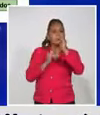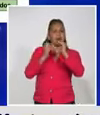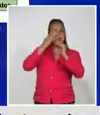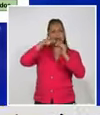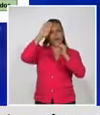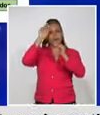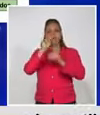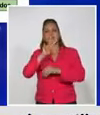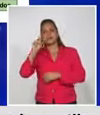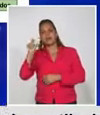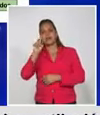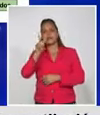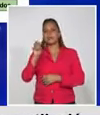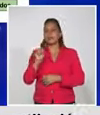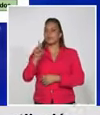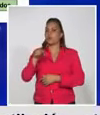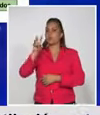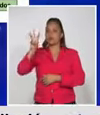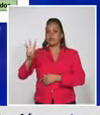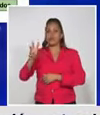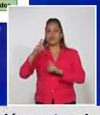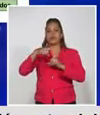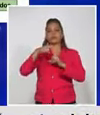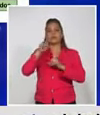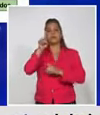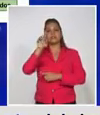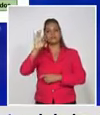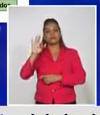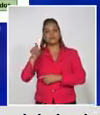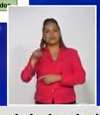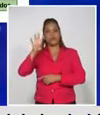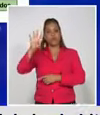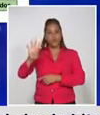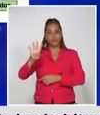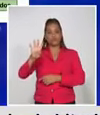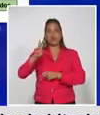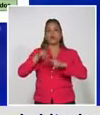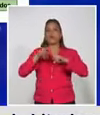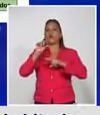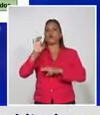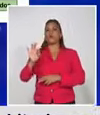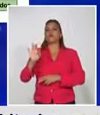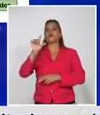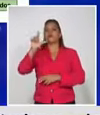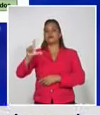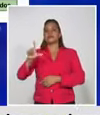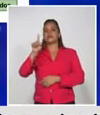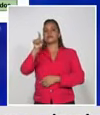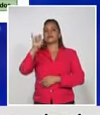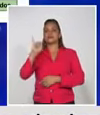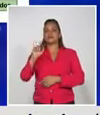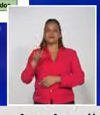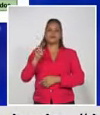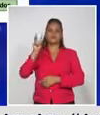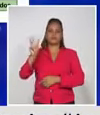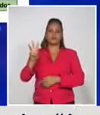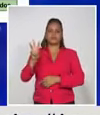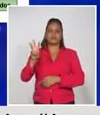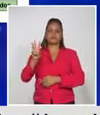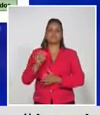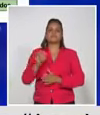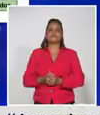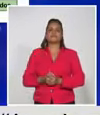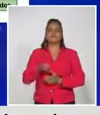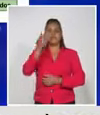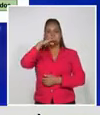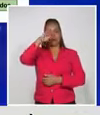Clara 20,3, Las Tunas 18,4 y Holguín 16,3. Cuba